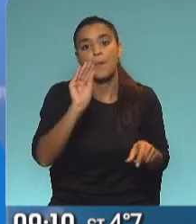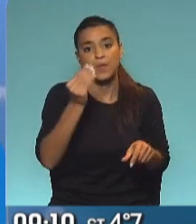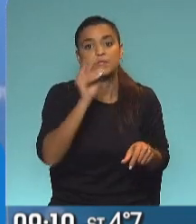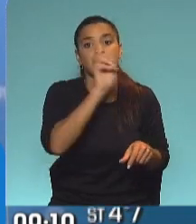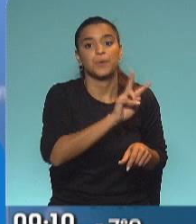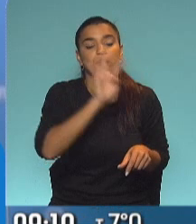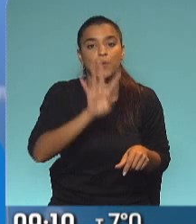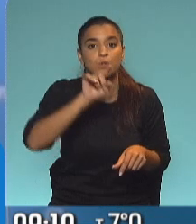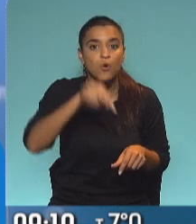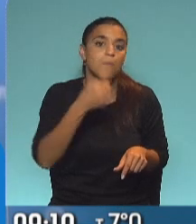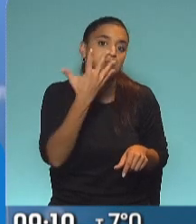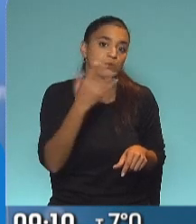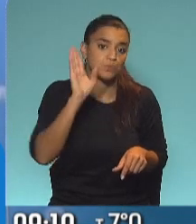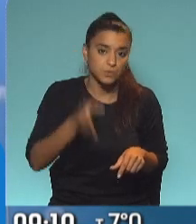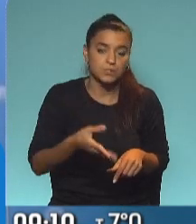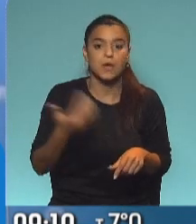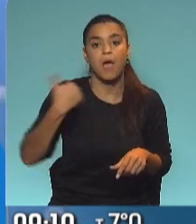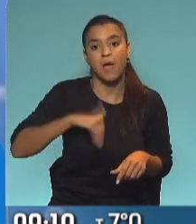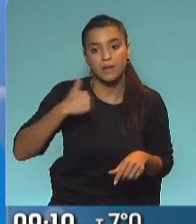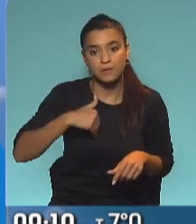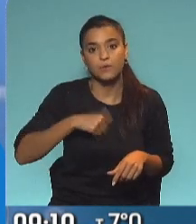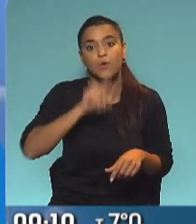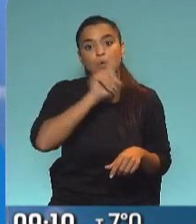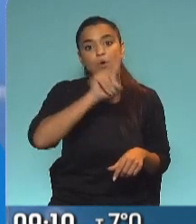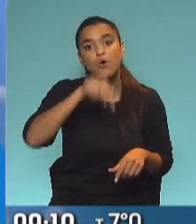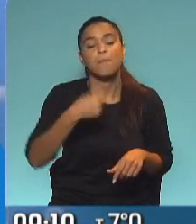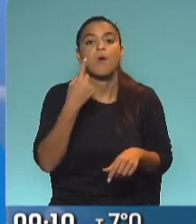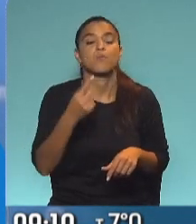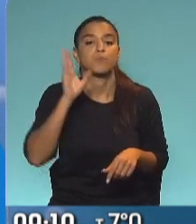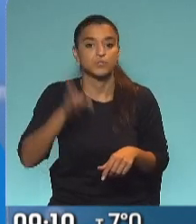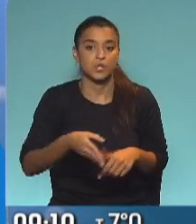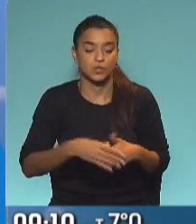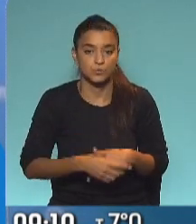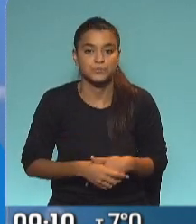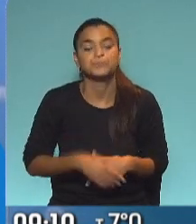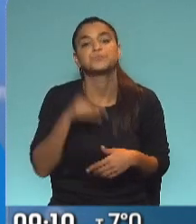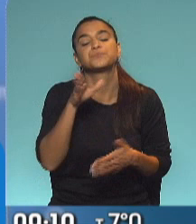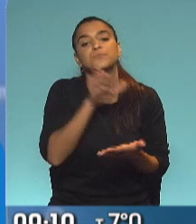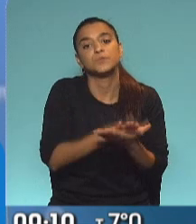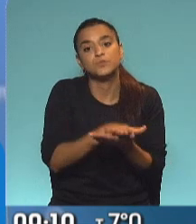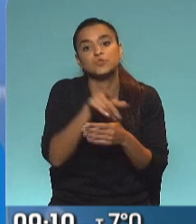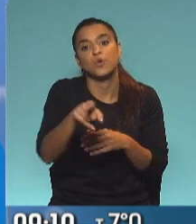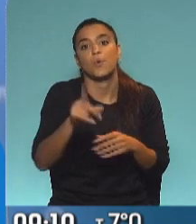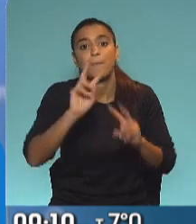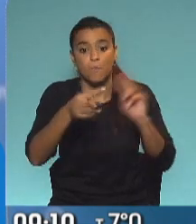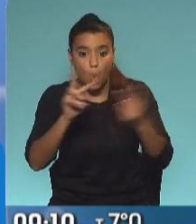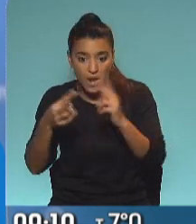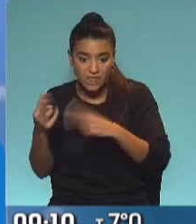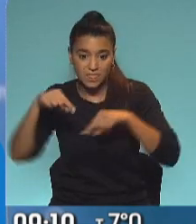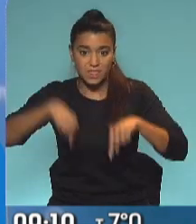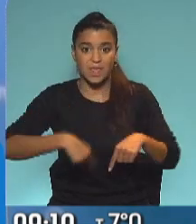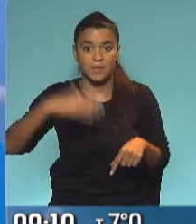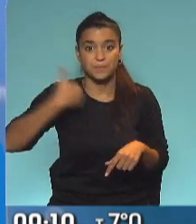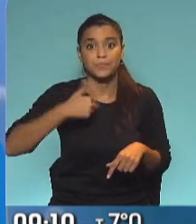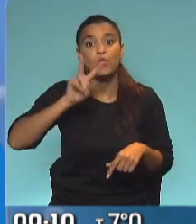el 24,5% y Argentina el 1,1%. En relación a la tasa de letalidad, que en nuestro país